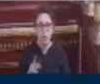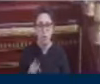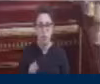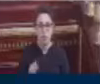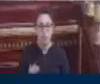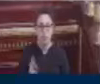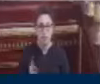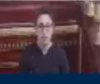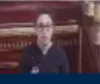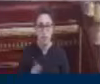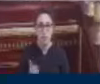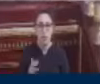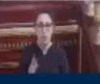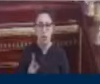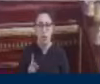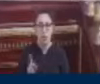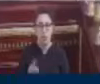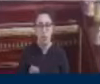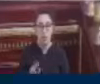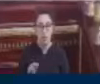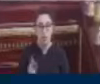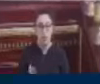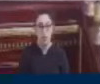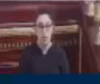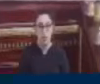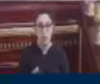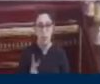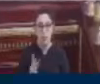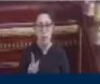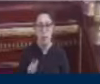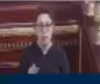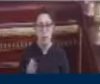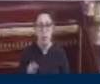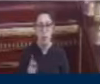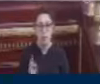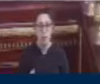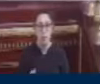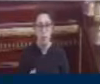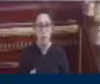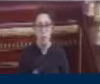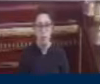contra. Yuridia Ayala en contra. Paula Soto en contra.